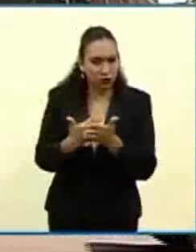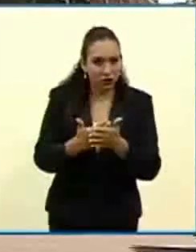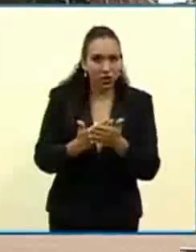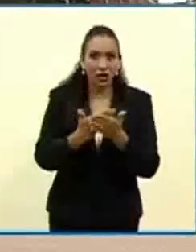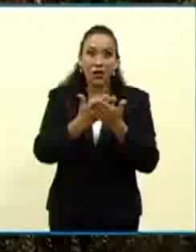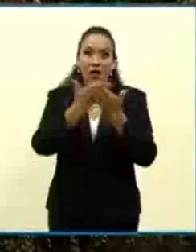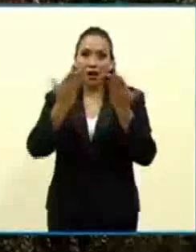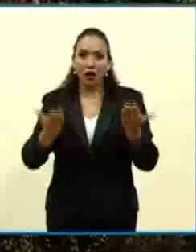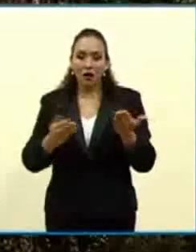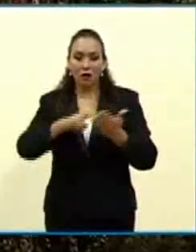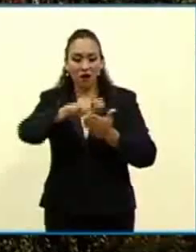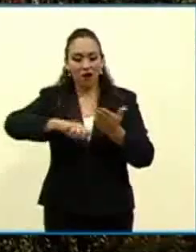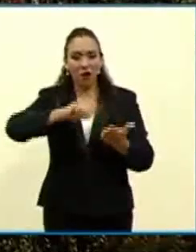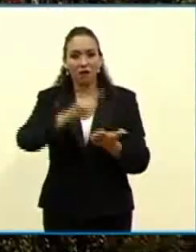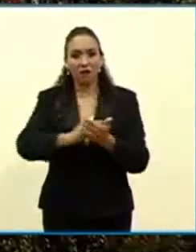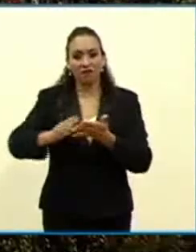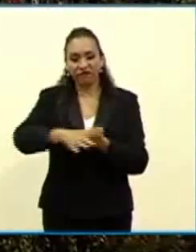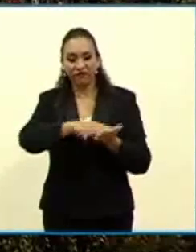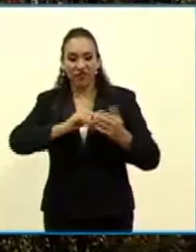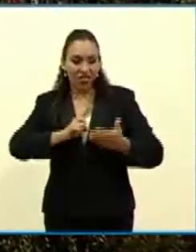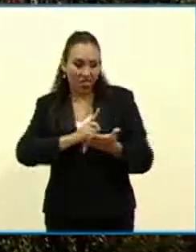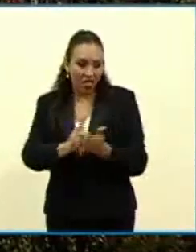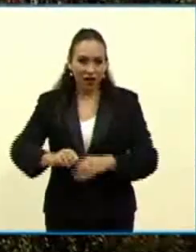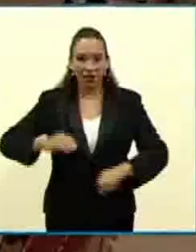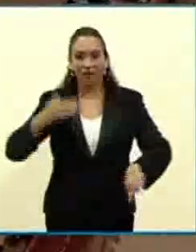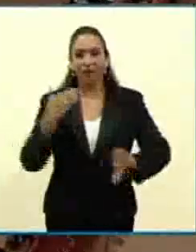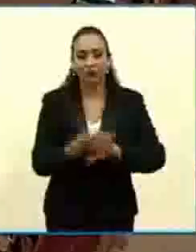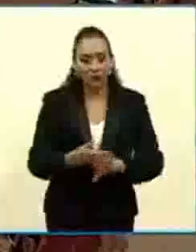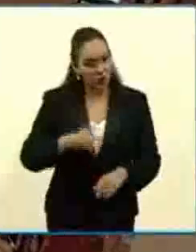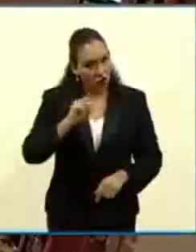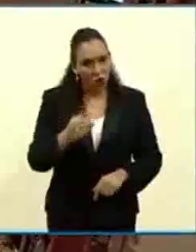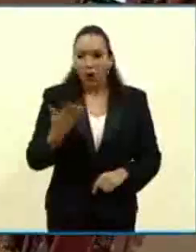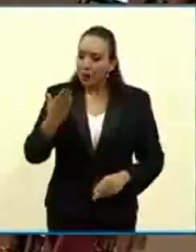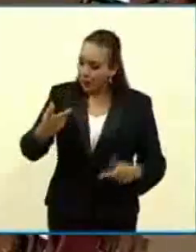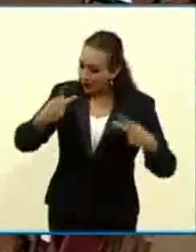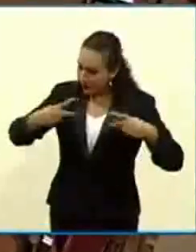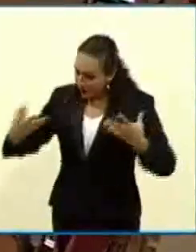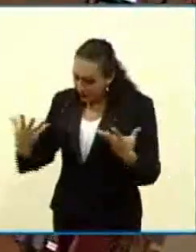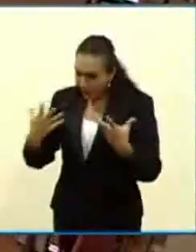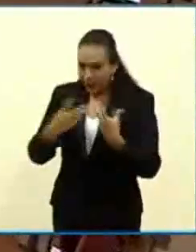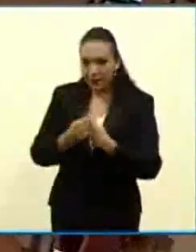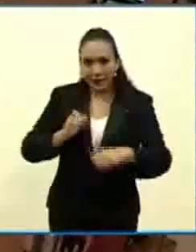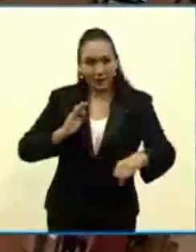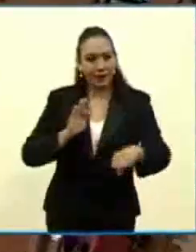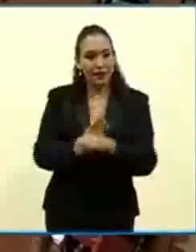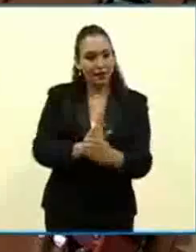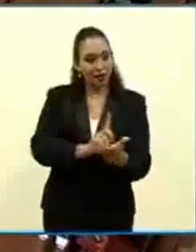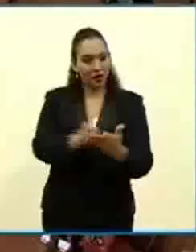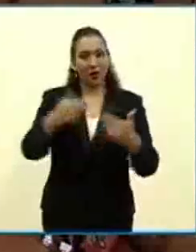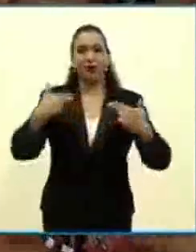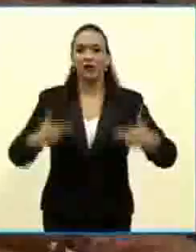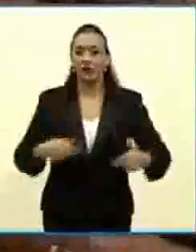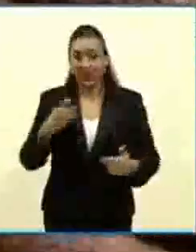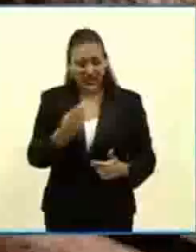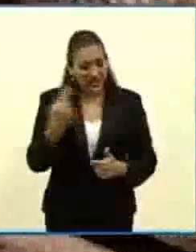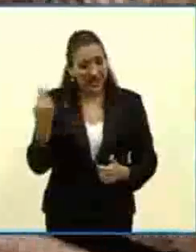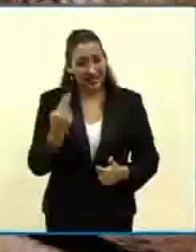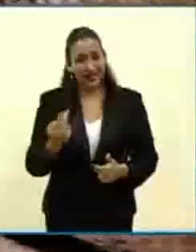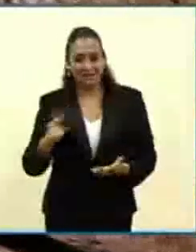poderes. Por ello, llamó a la ciudadanía a no dejar de luchar para que se reconozcan y respeten sus